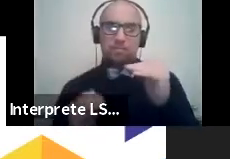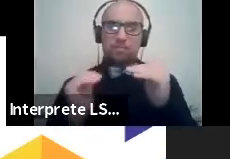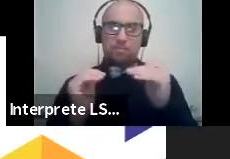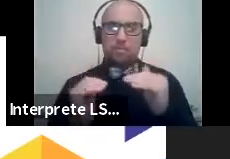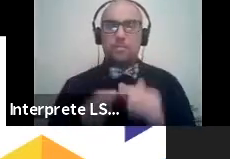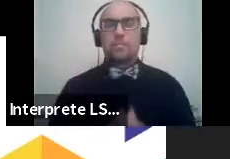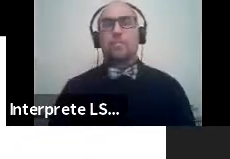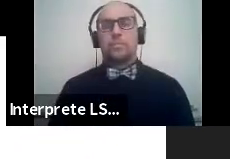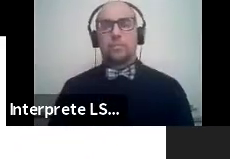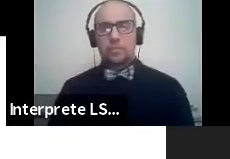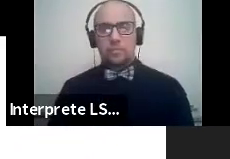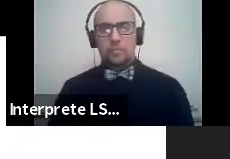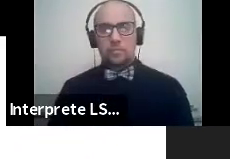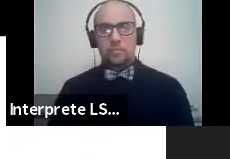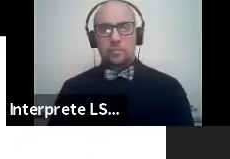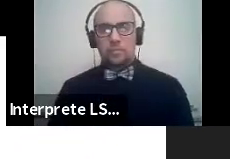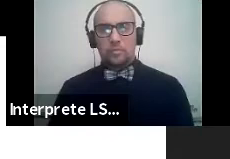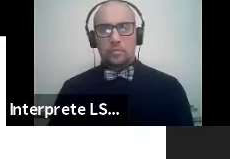socioeconómicos.